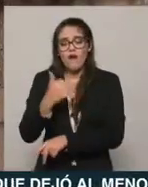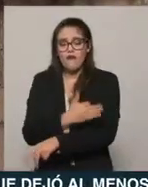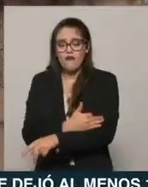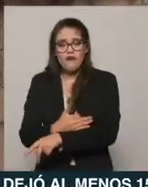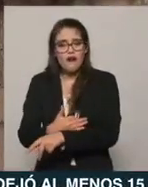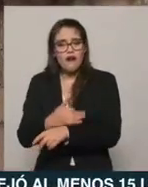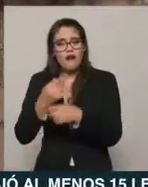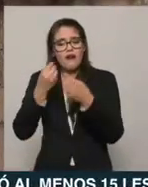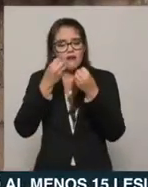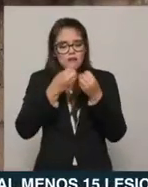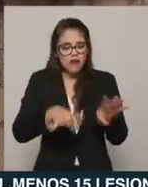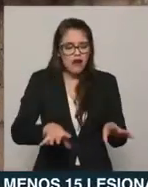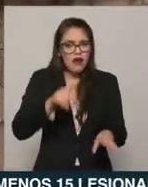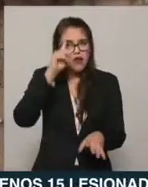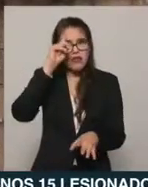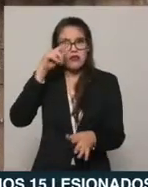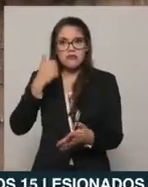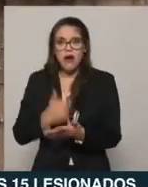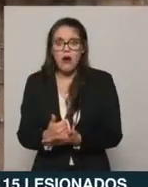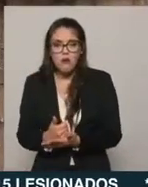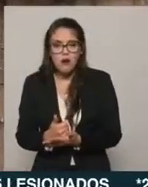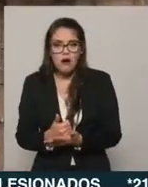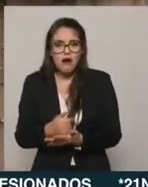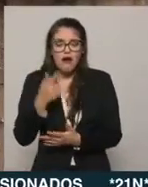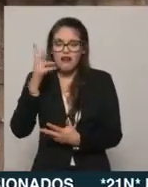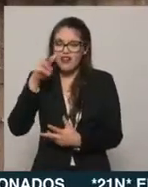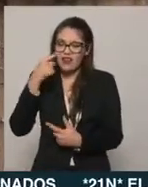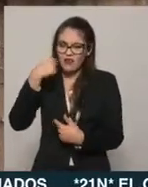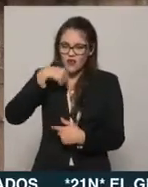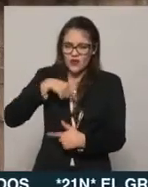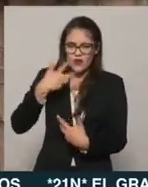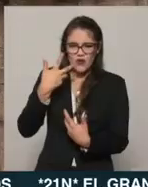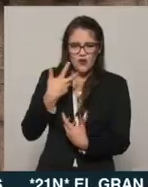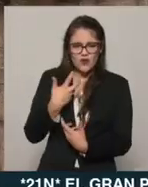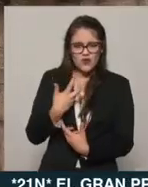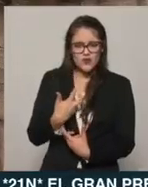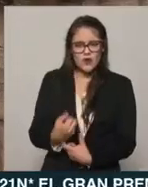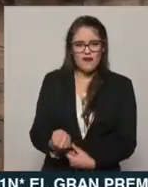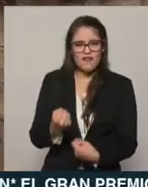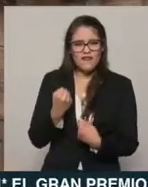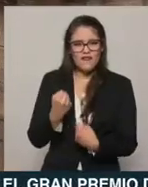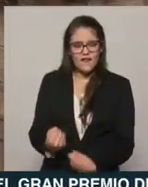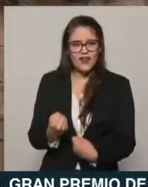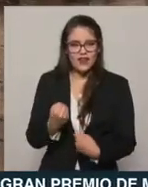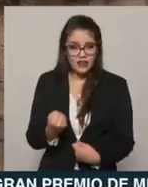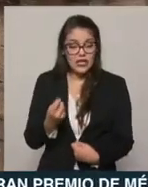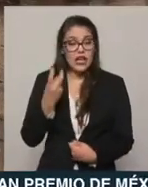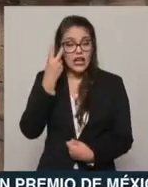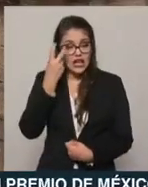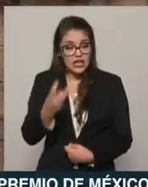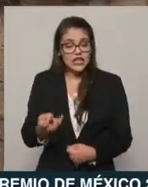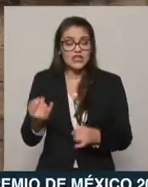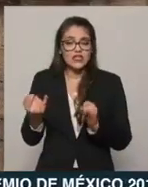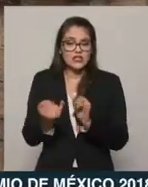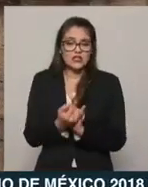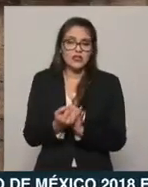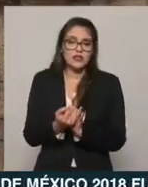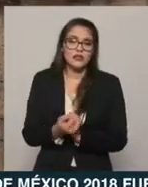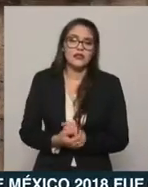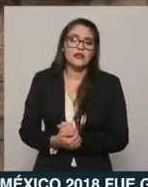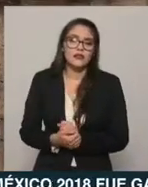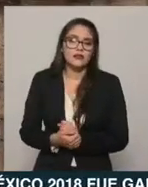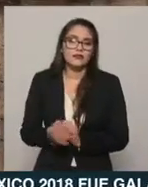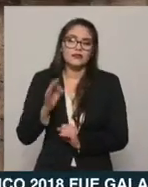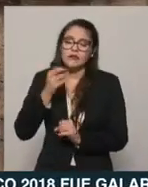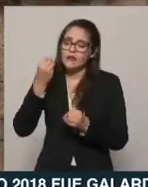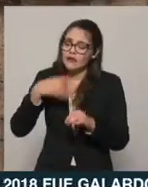alguna situación traumática que le da tristeza, que le da, digamos, un duelo, ¿no? Una pérdida,